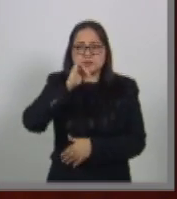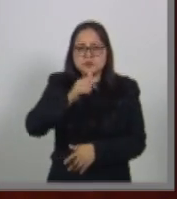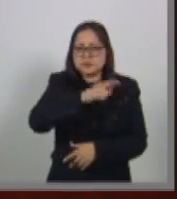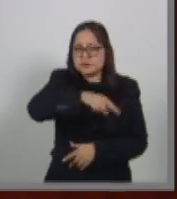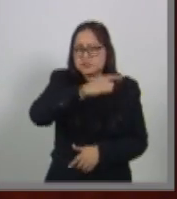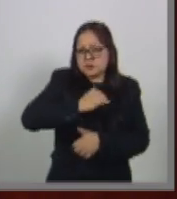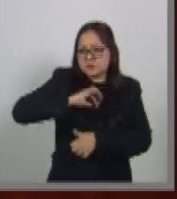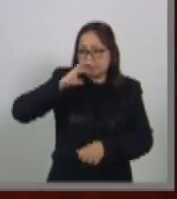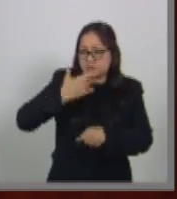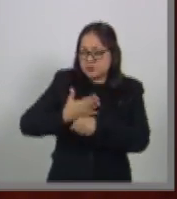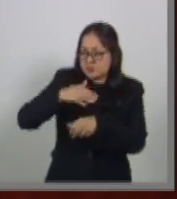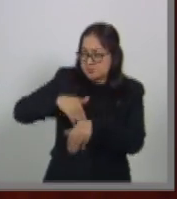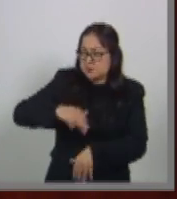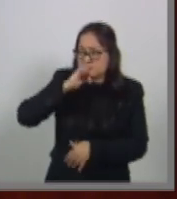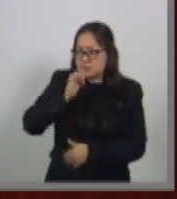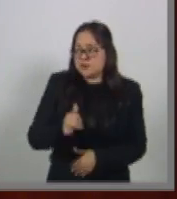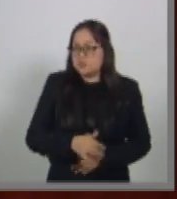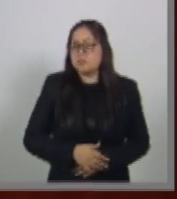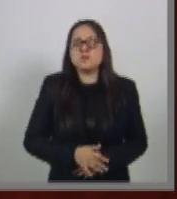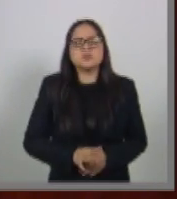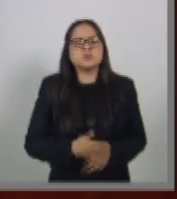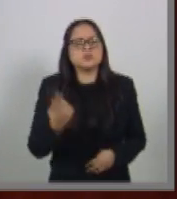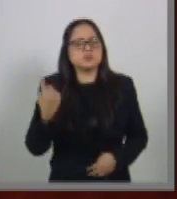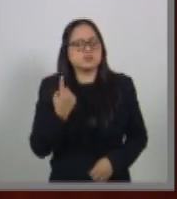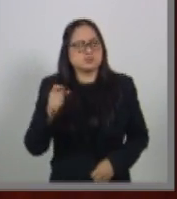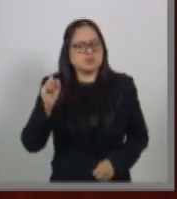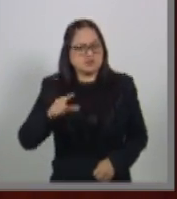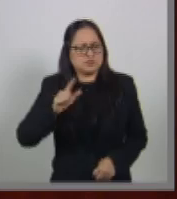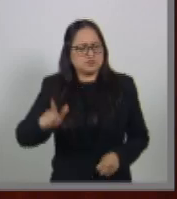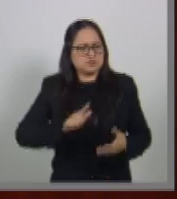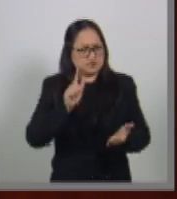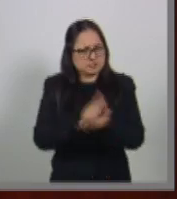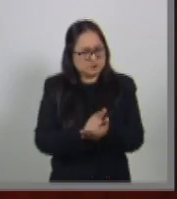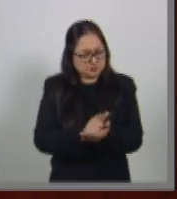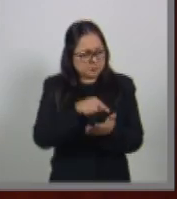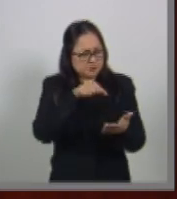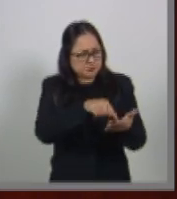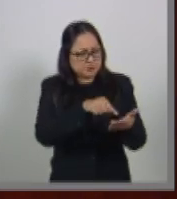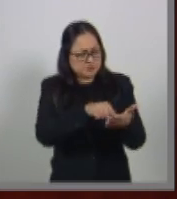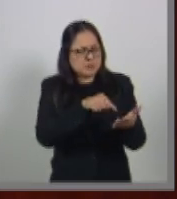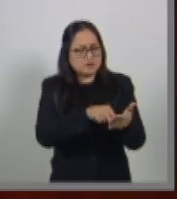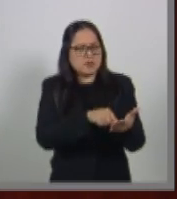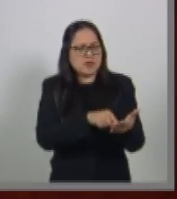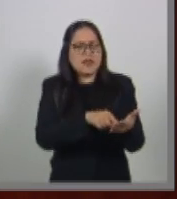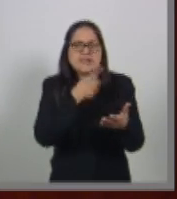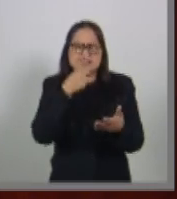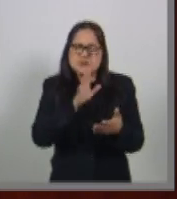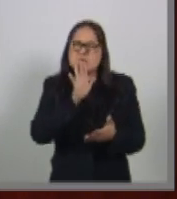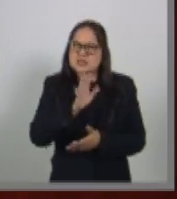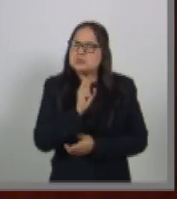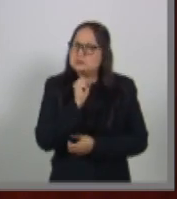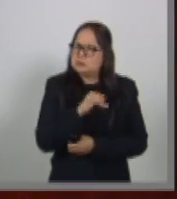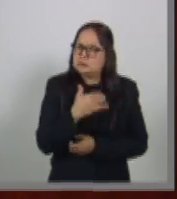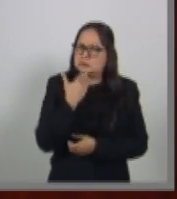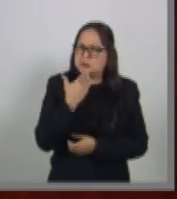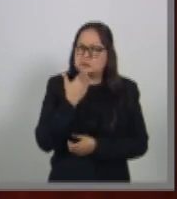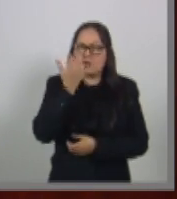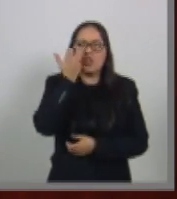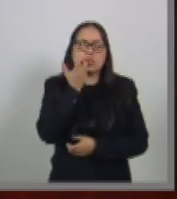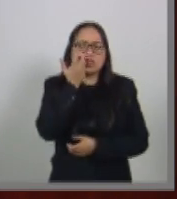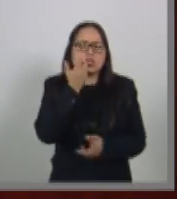autoridad estriba en el hecho de que la ley, por un lado, es permisiva y por el